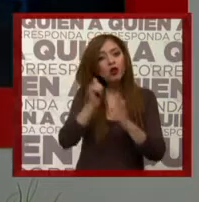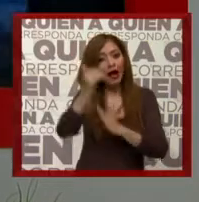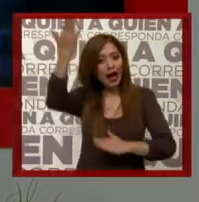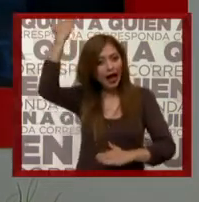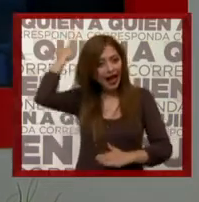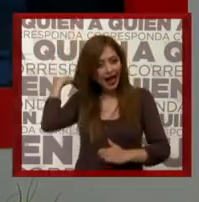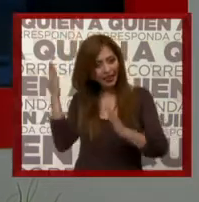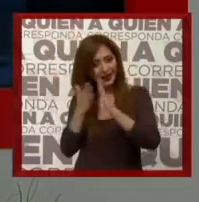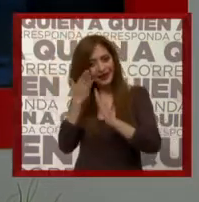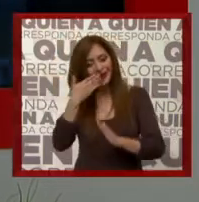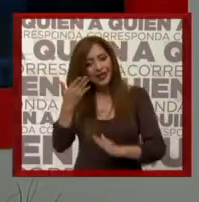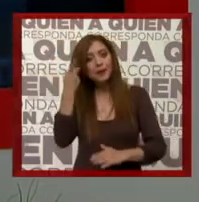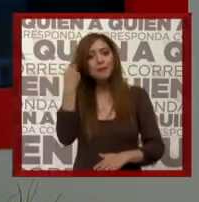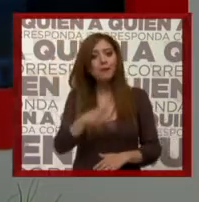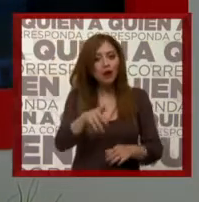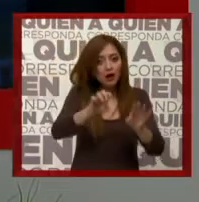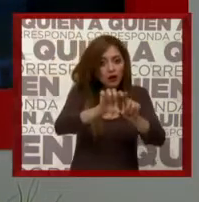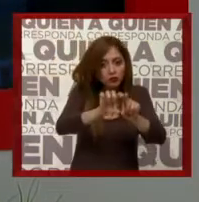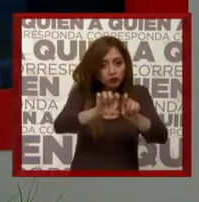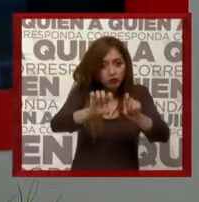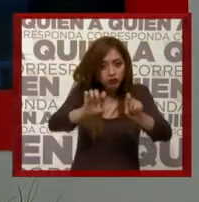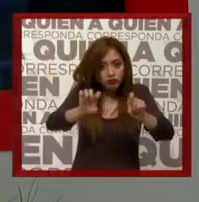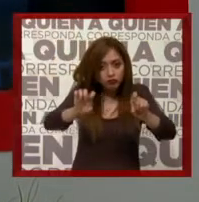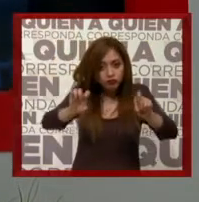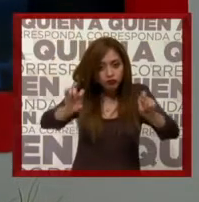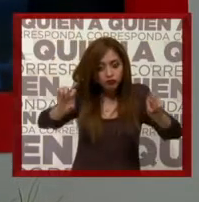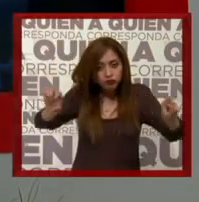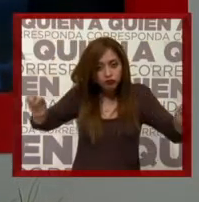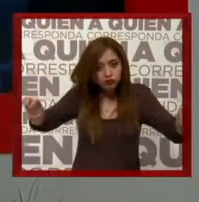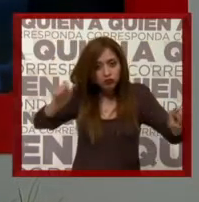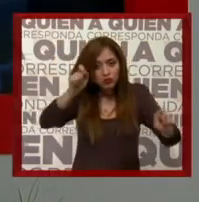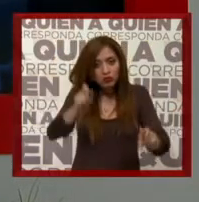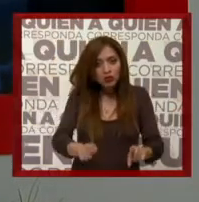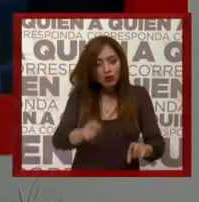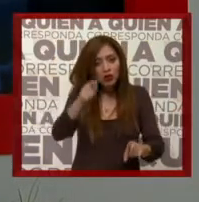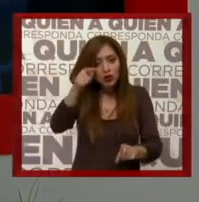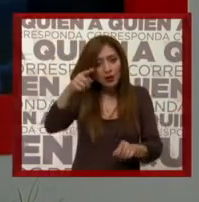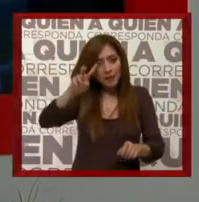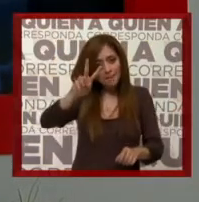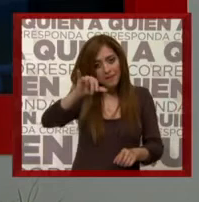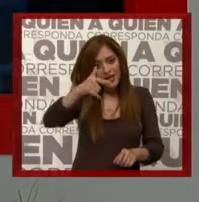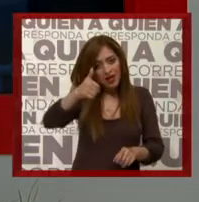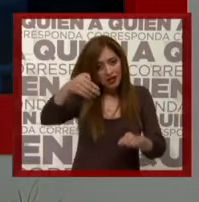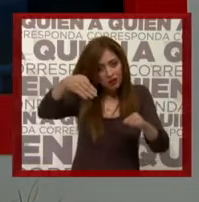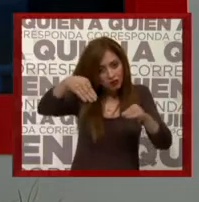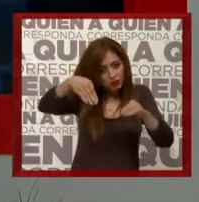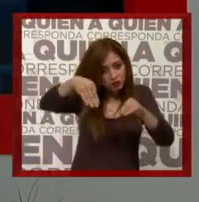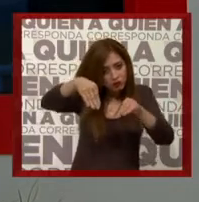aquí abajo, aquí... Se alcanza a ver que no se hunde la viga esta de acero,